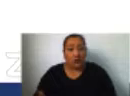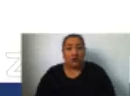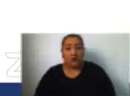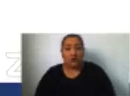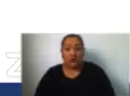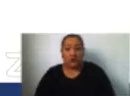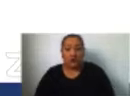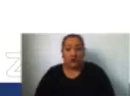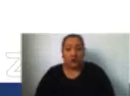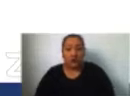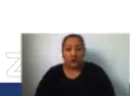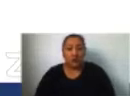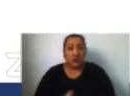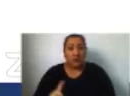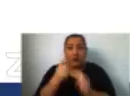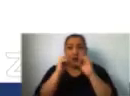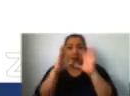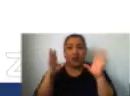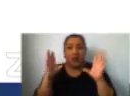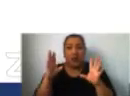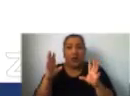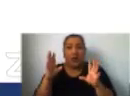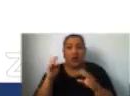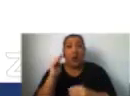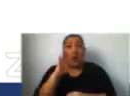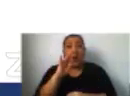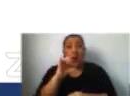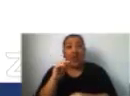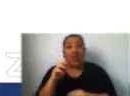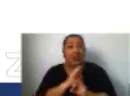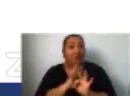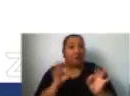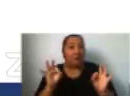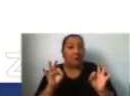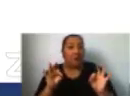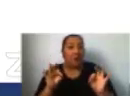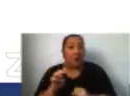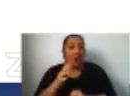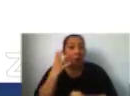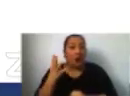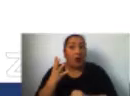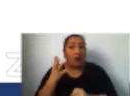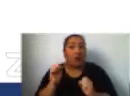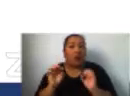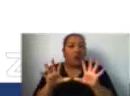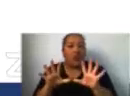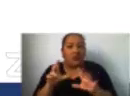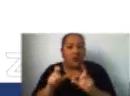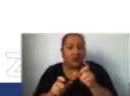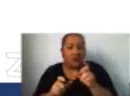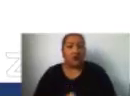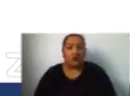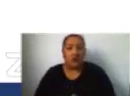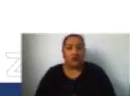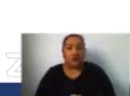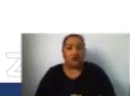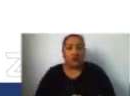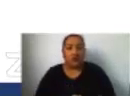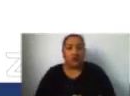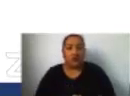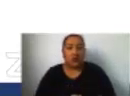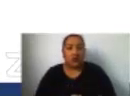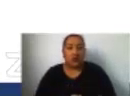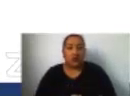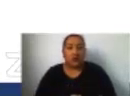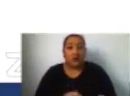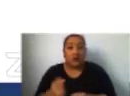El primer día de la cuarentena no teníamos ningún caso. Al cuarto día se presentaron 10 casos. Hasta el día